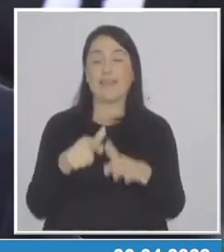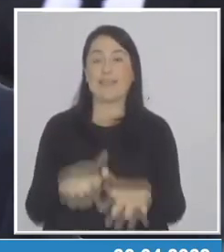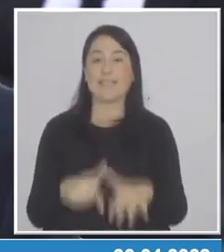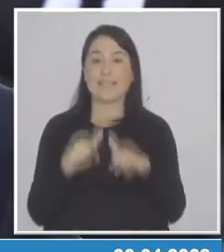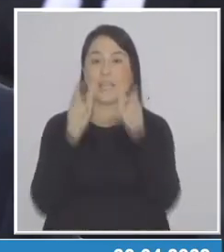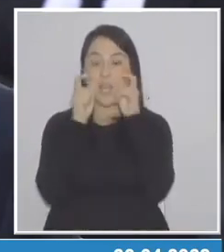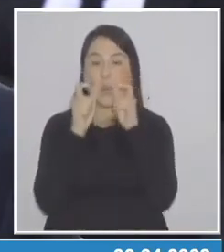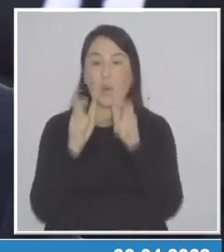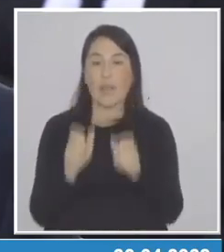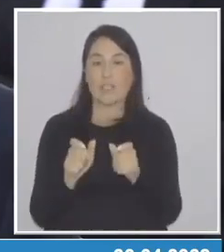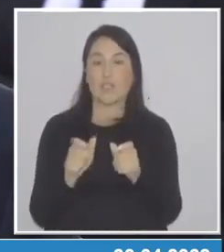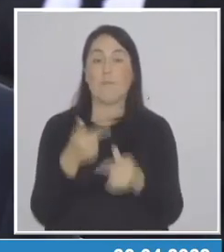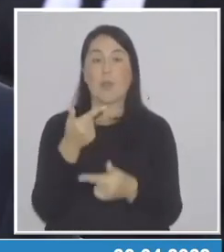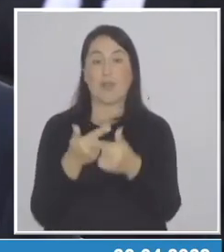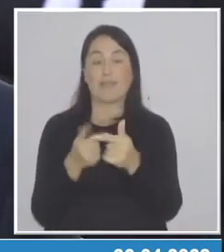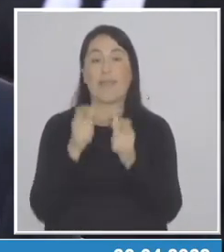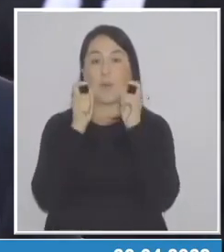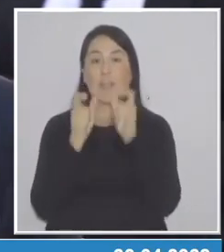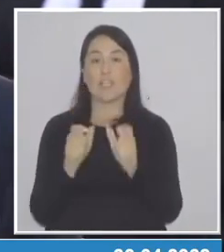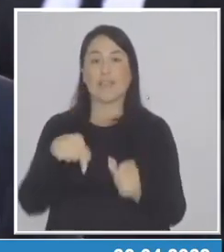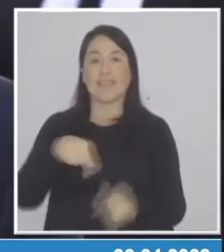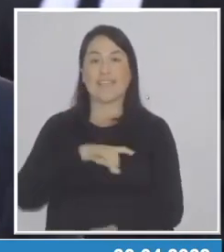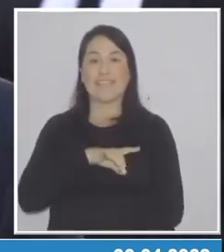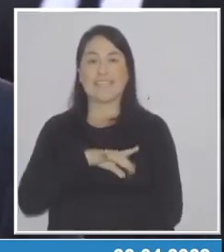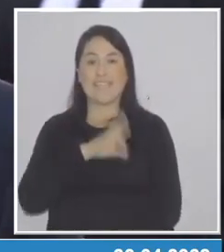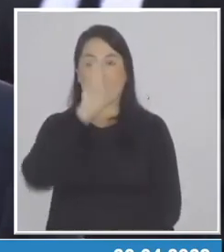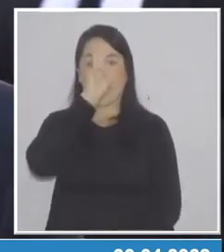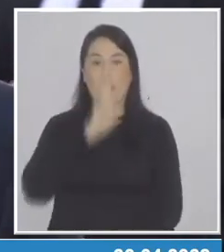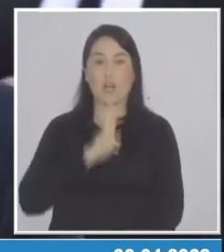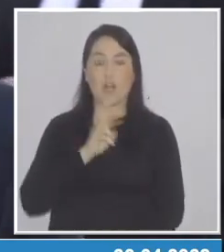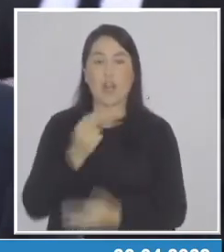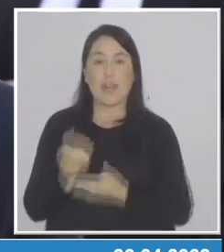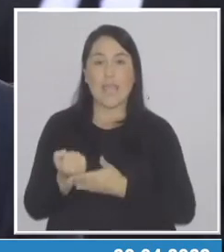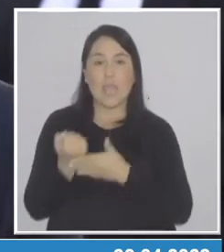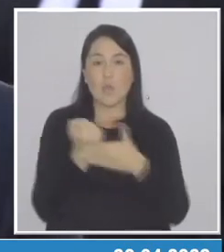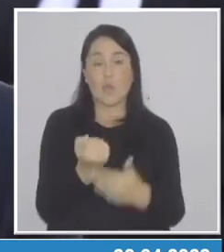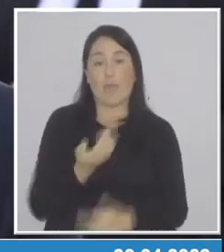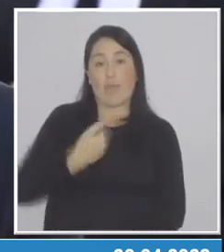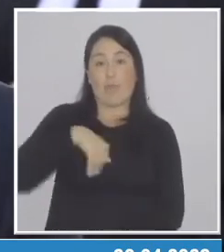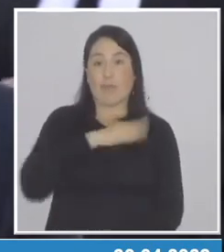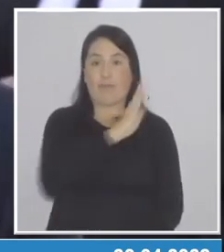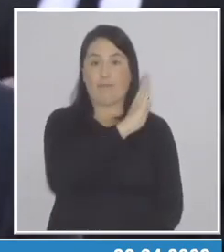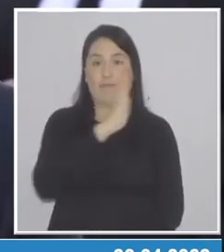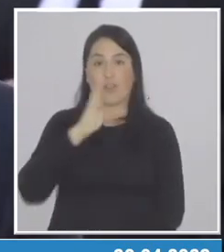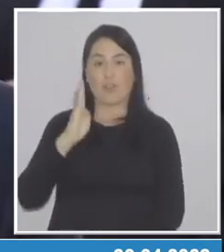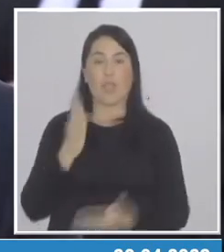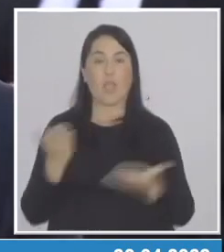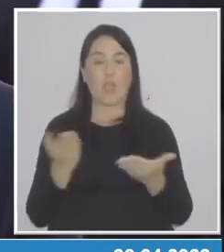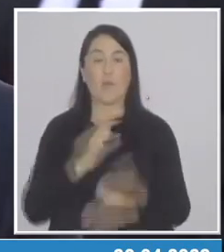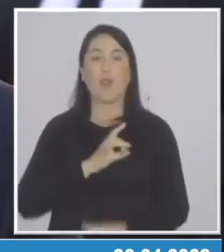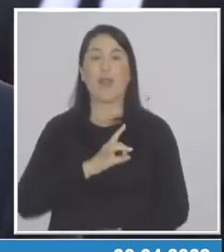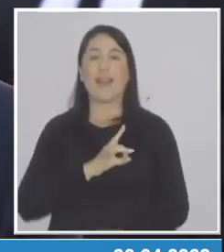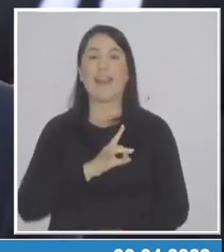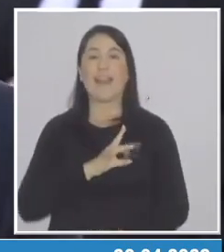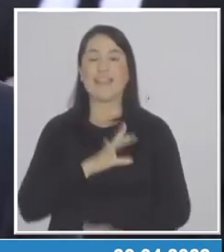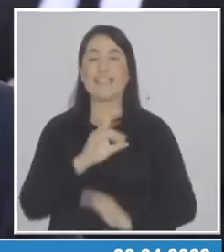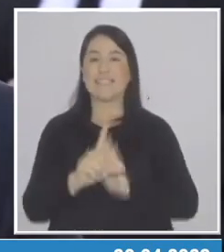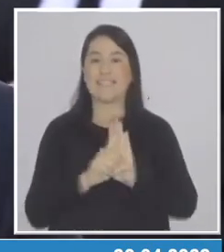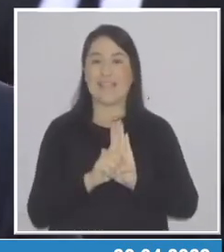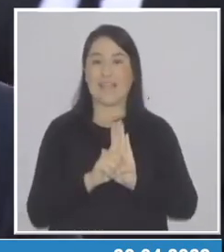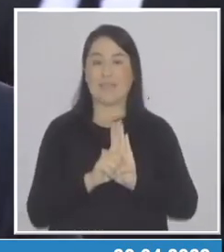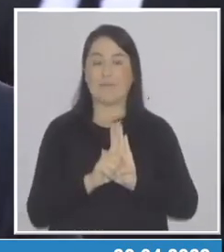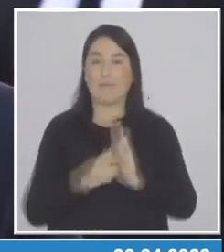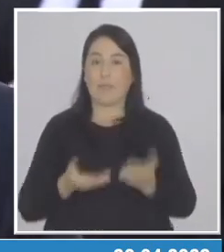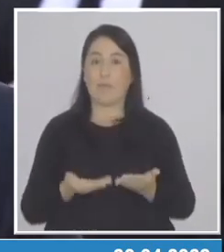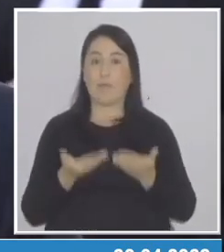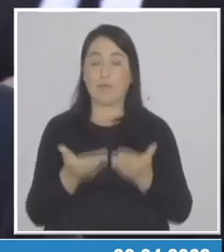Chile, que destaca el rol y la contribución de nuestra biblioteca a través de Ley Chile, al poner a disposición del